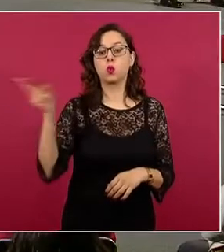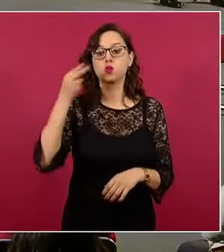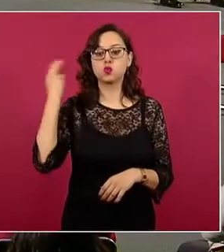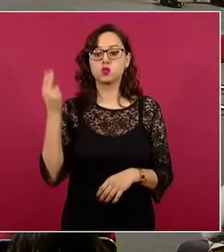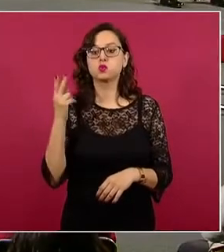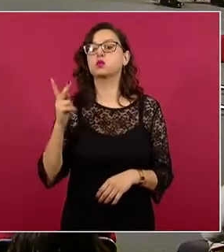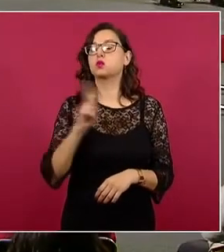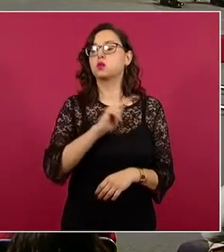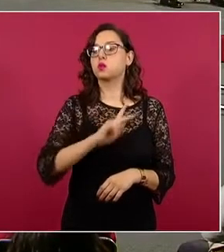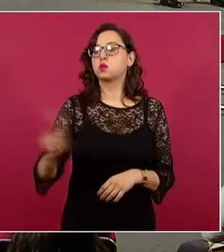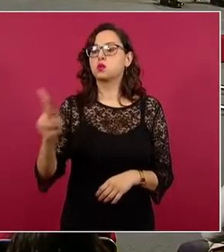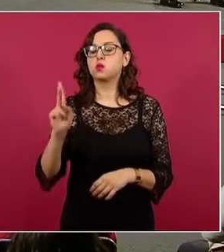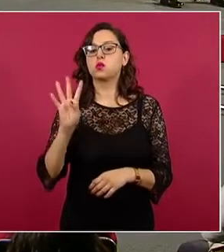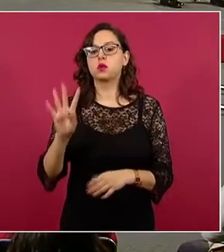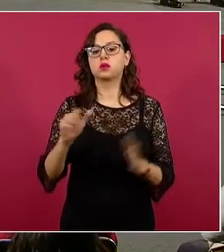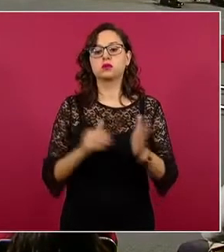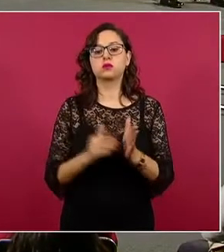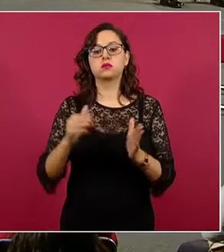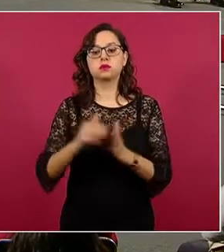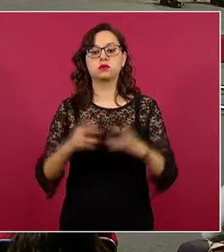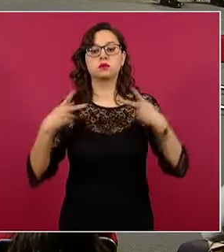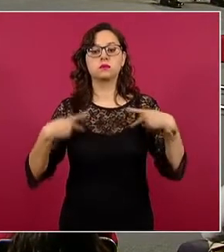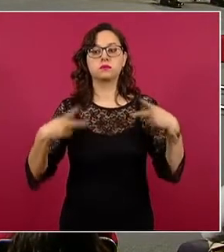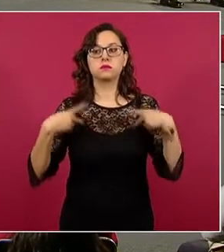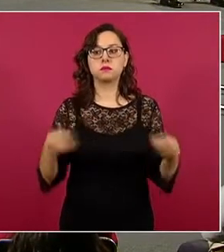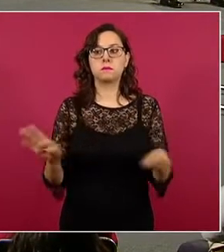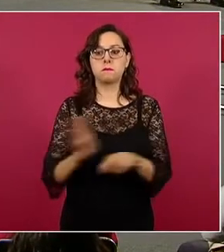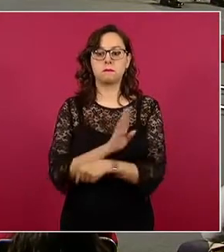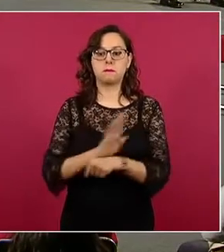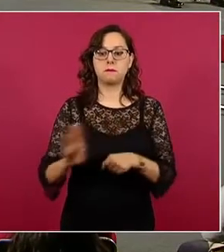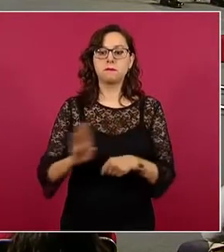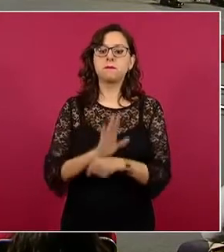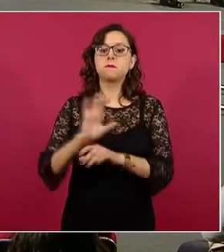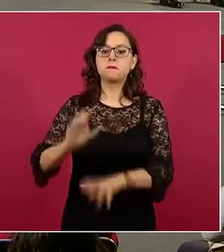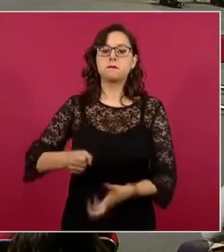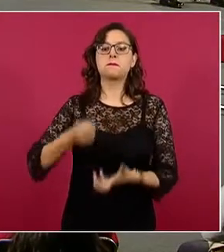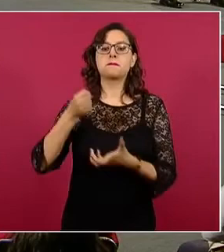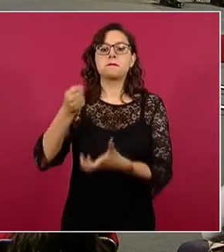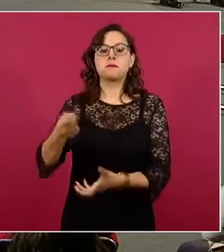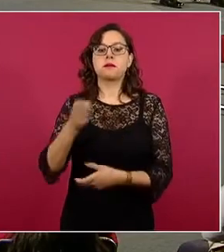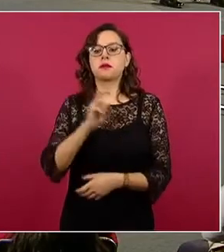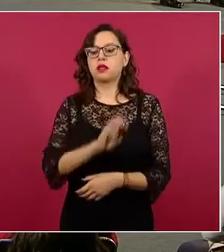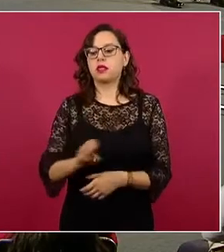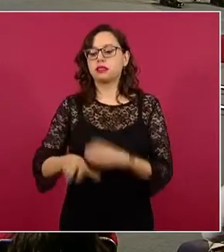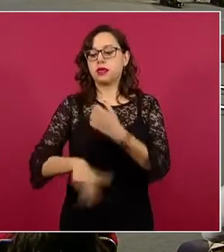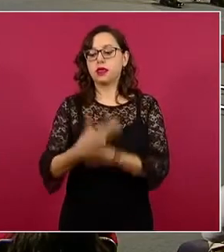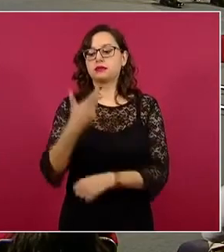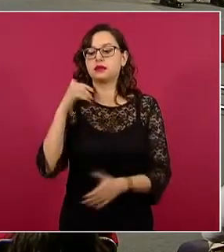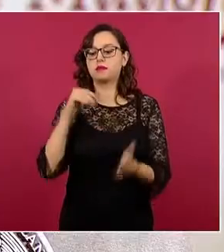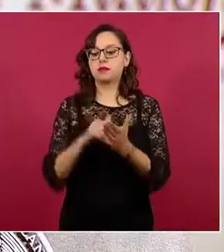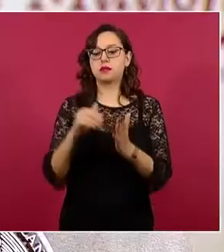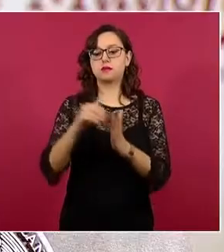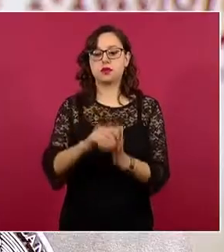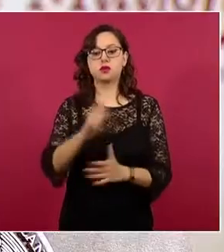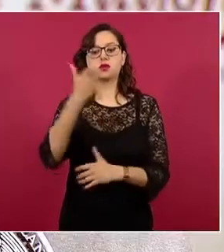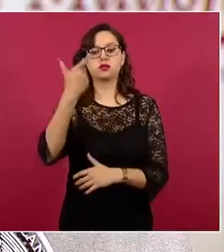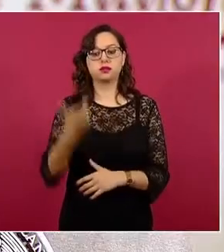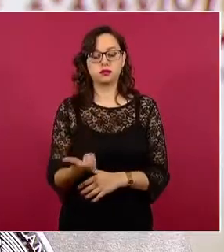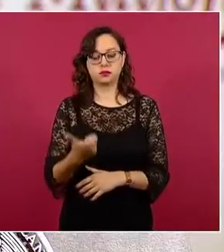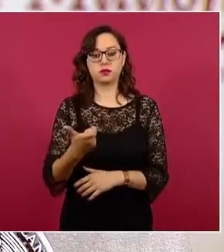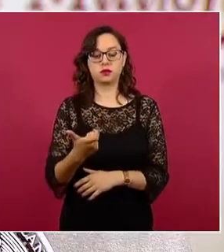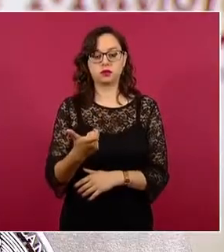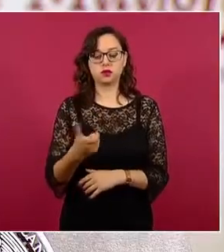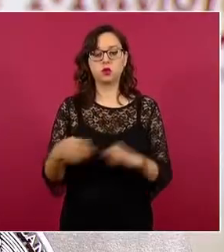de beneficiarios en los primeros cuatro meses del año, con una inversión de más de 13 mil millones de